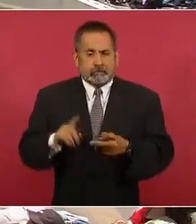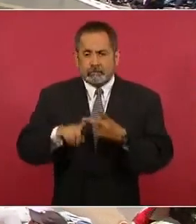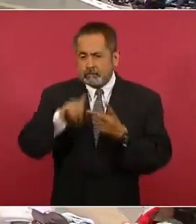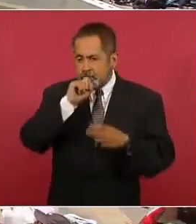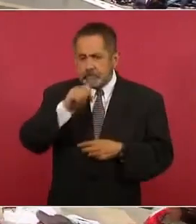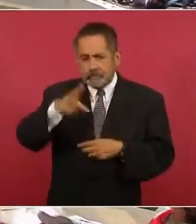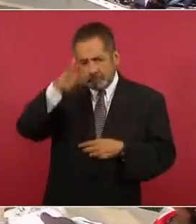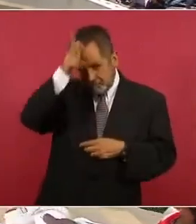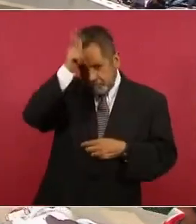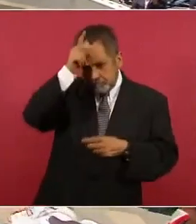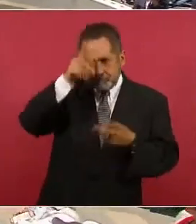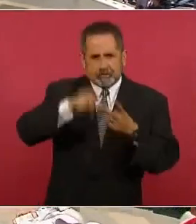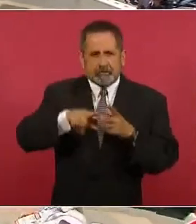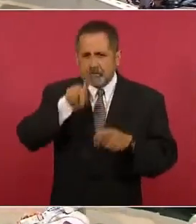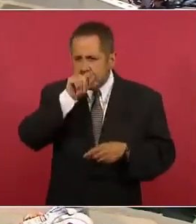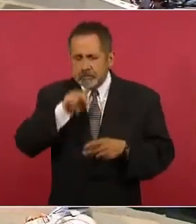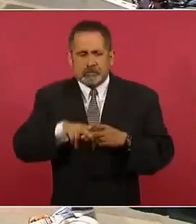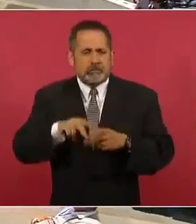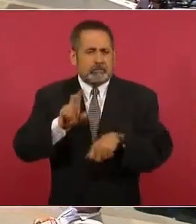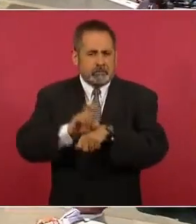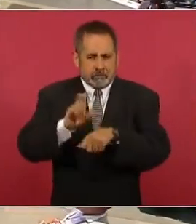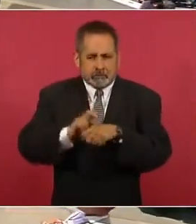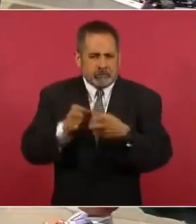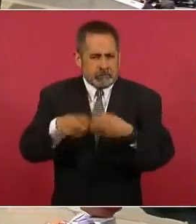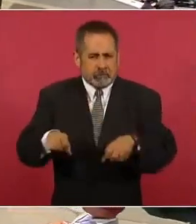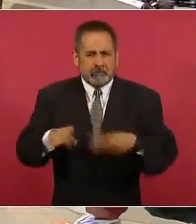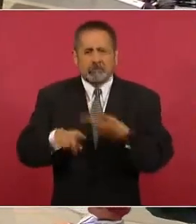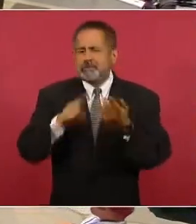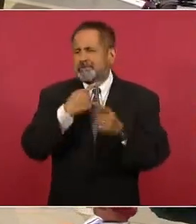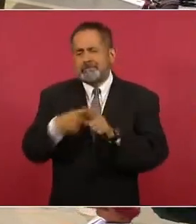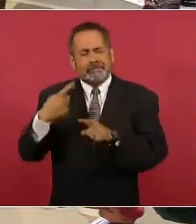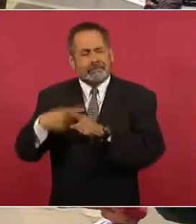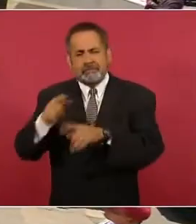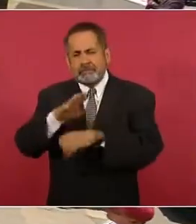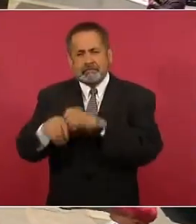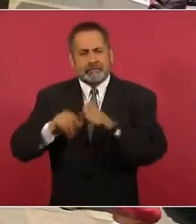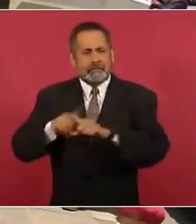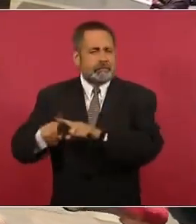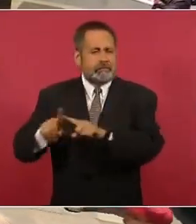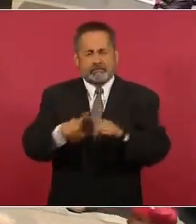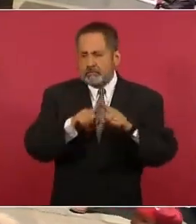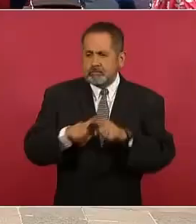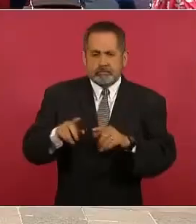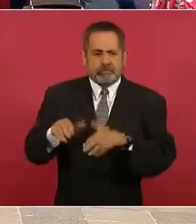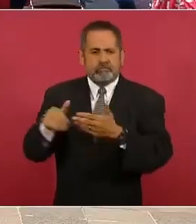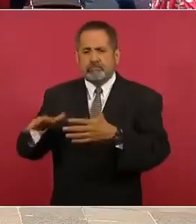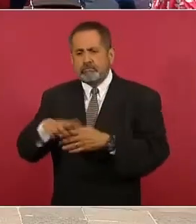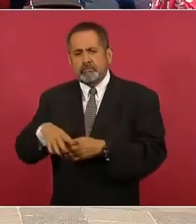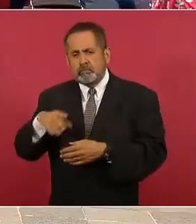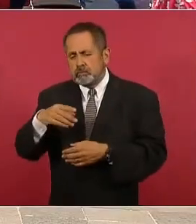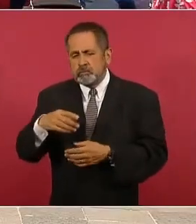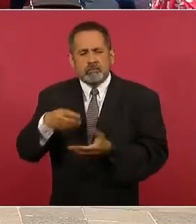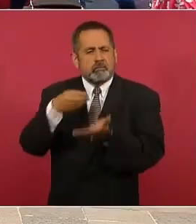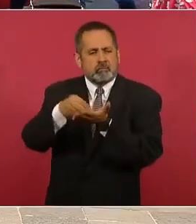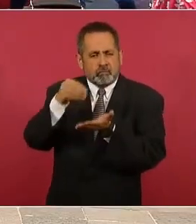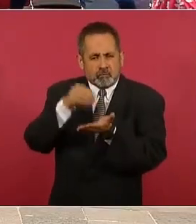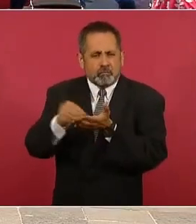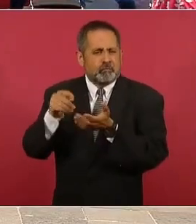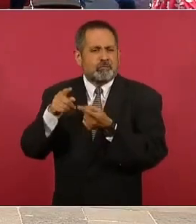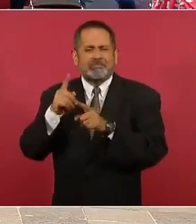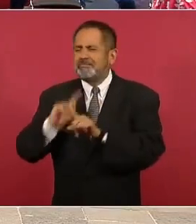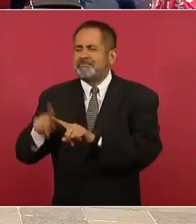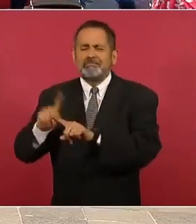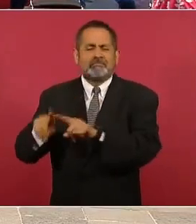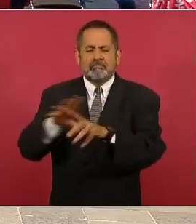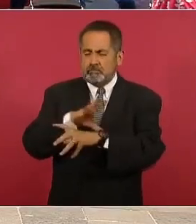la gallina y el pollo y los huevos, los animales del patio, los cerdos, todo lo